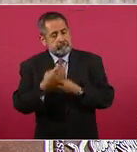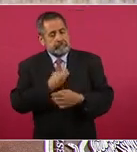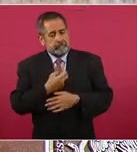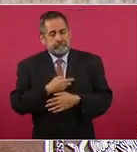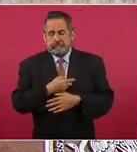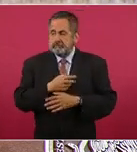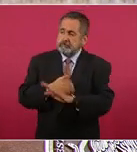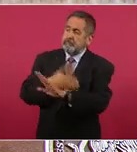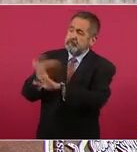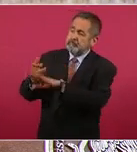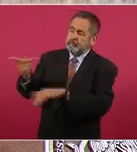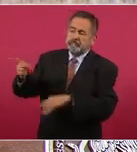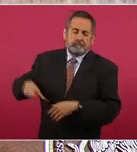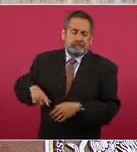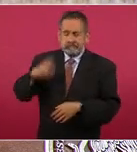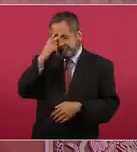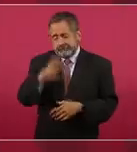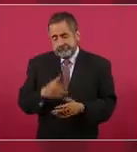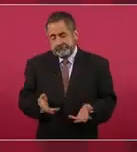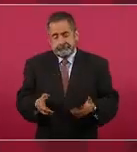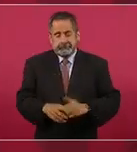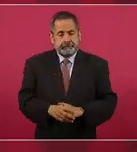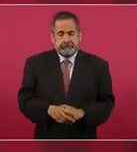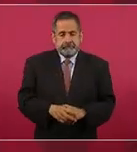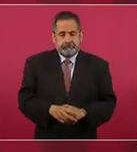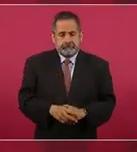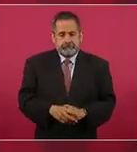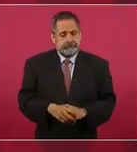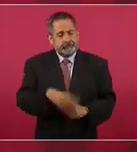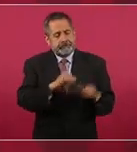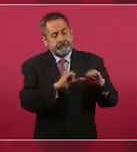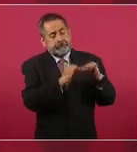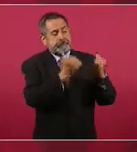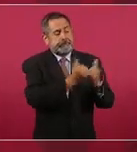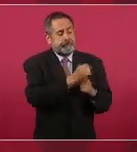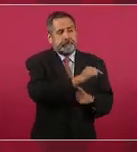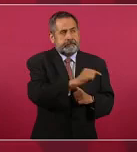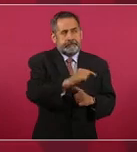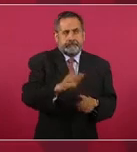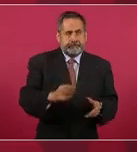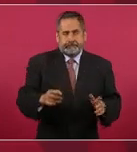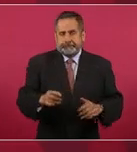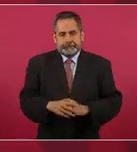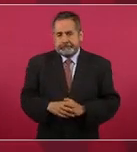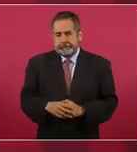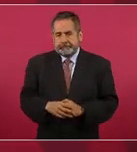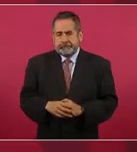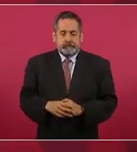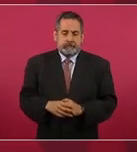gobierno de México. Estas asociaciones